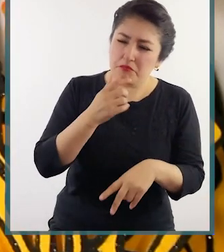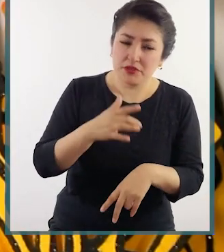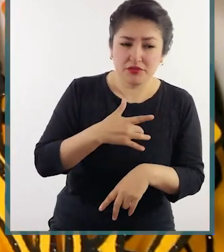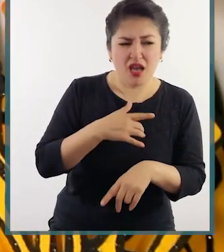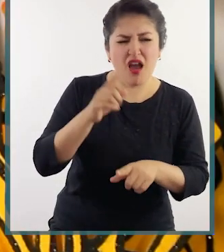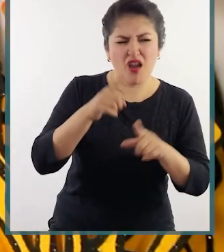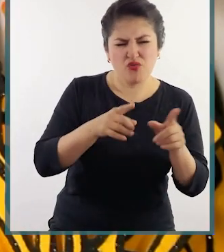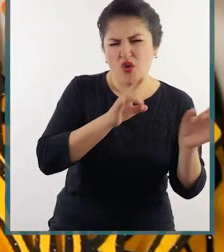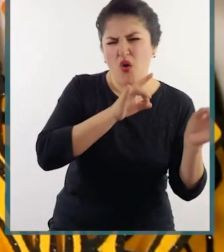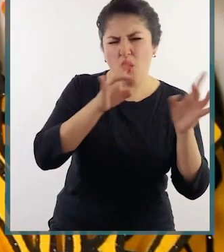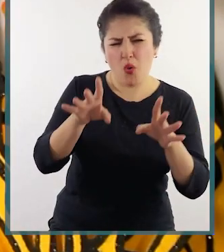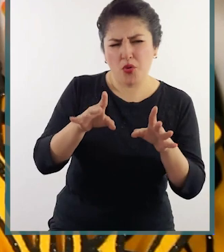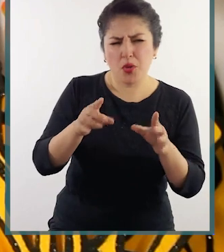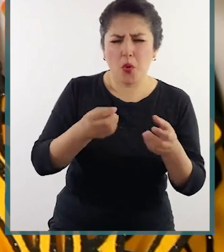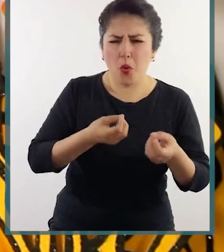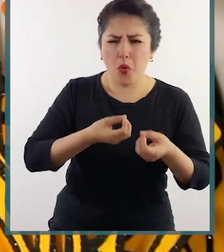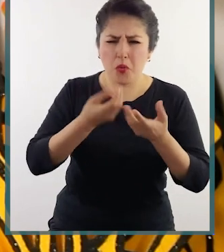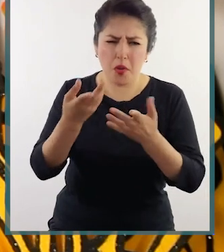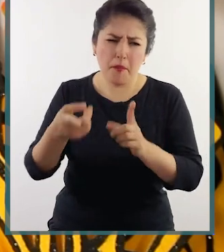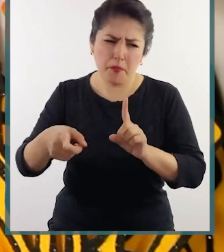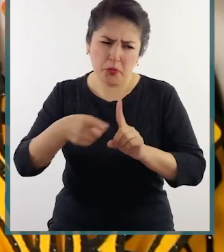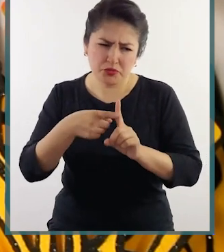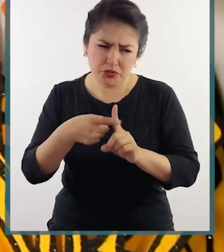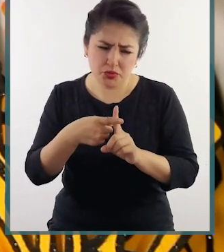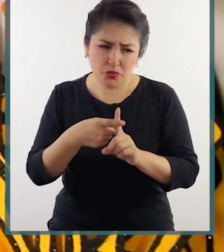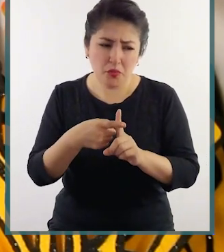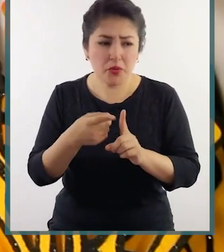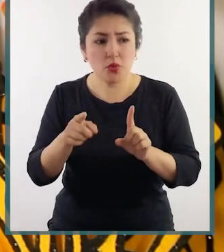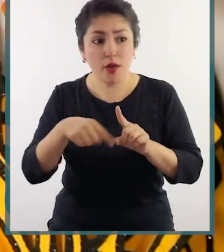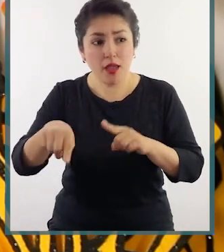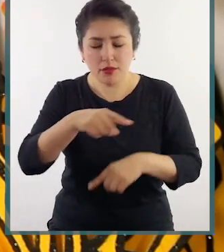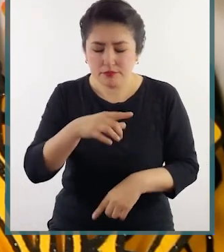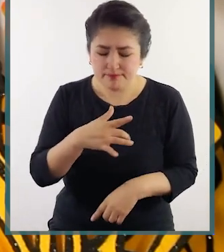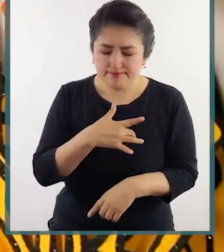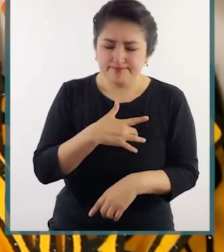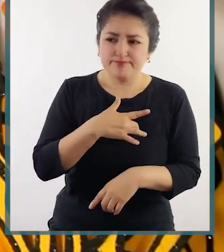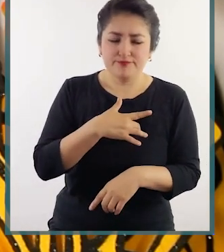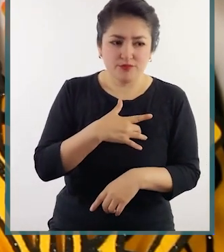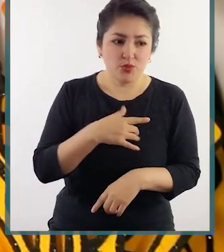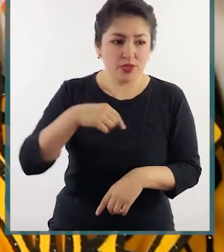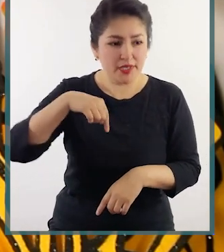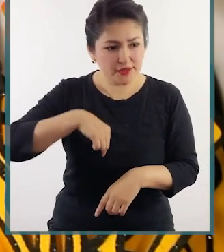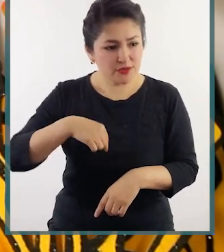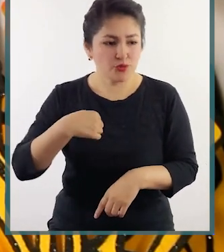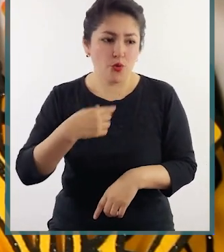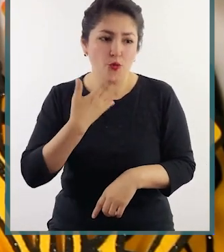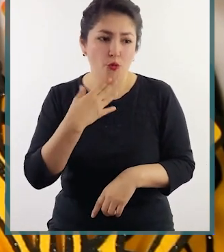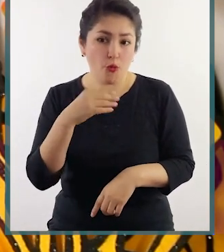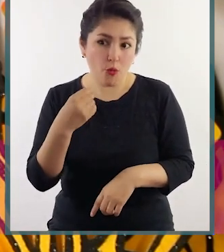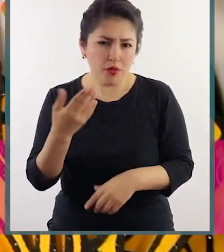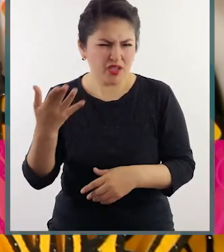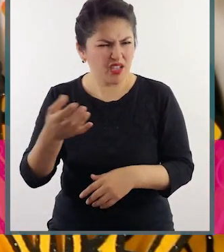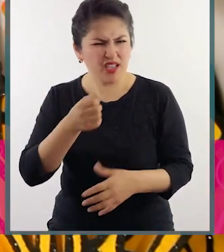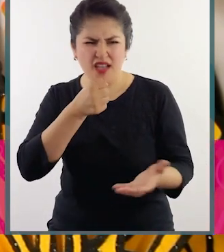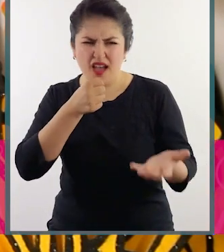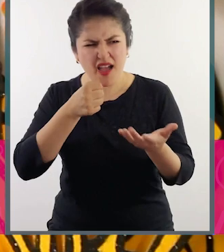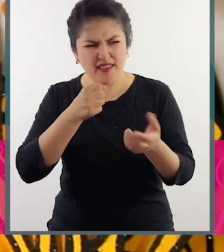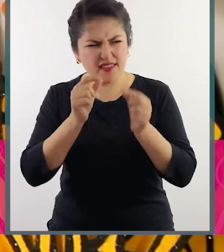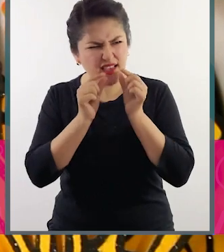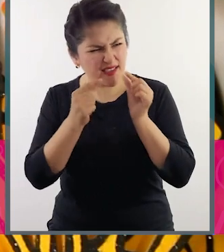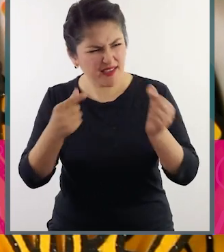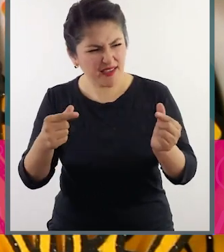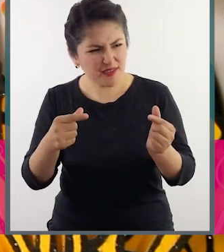tirar odio, así me quieran tirar un mensaje positivo, termino calando en ellos, porque sigo siendo esta joven que está cantando en